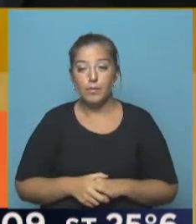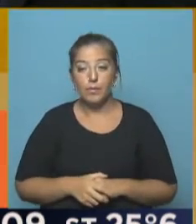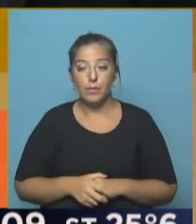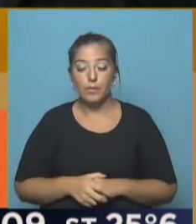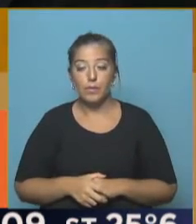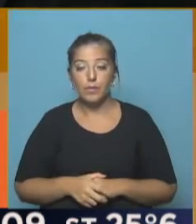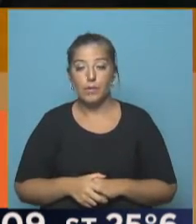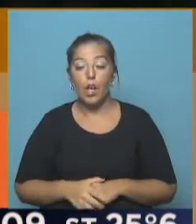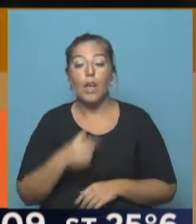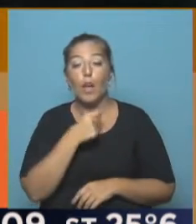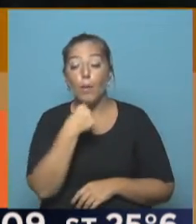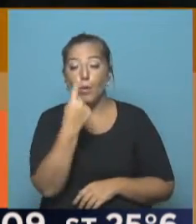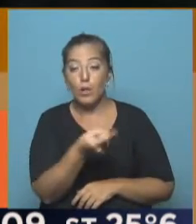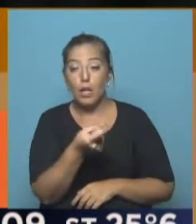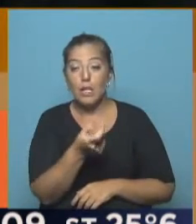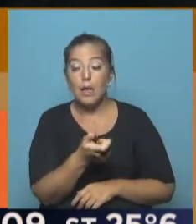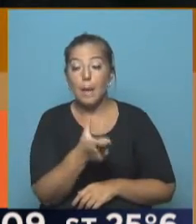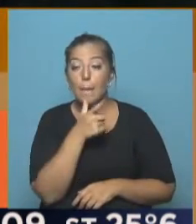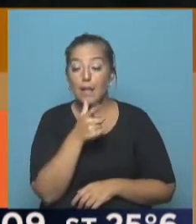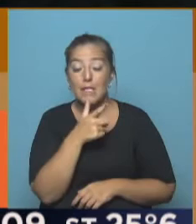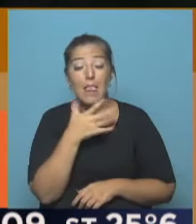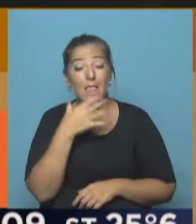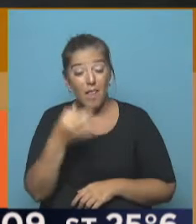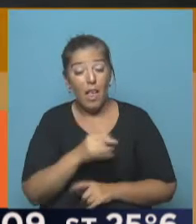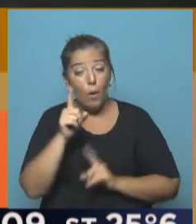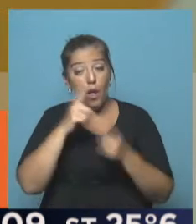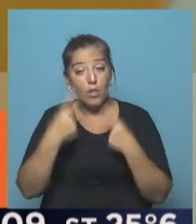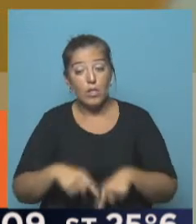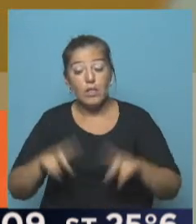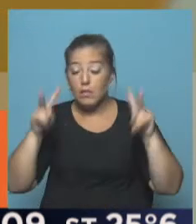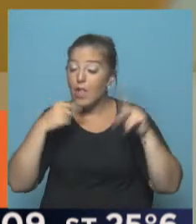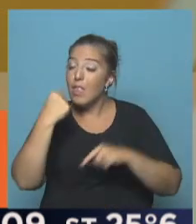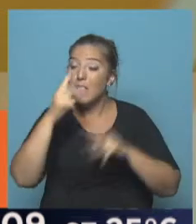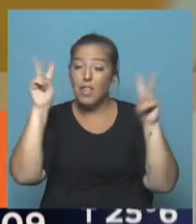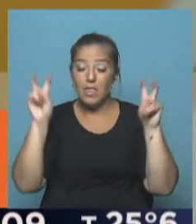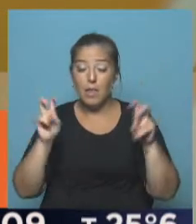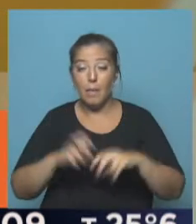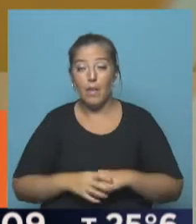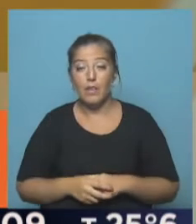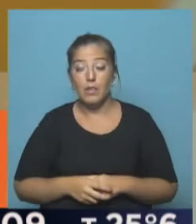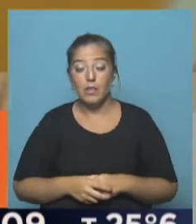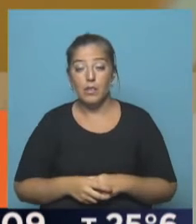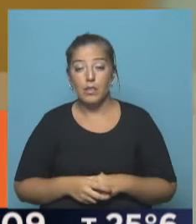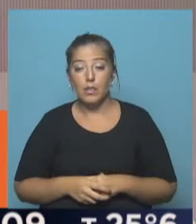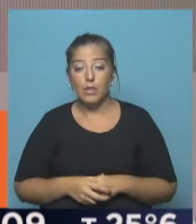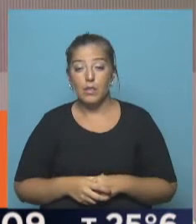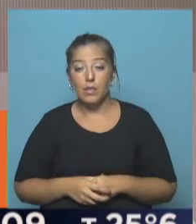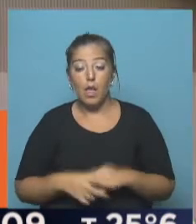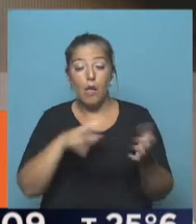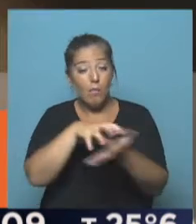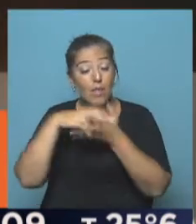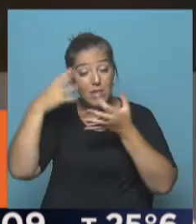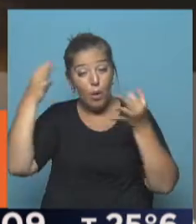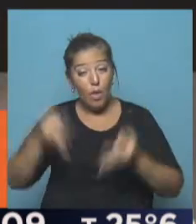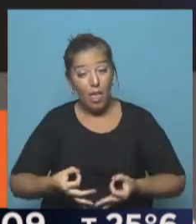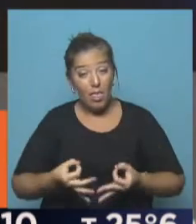quiero consultar, si te parece verosímil alguna de estas cosas. Se dice que en el tema de los órganos de seguridad